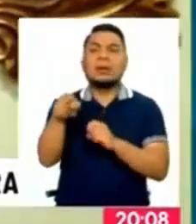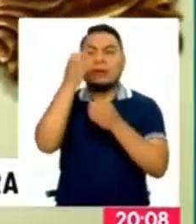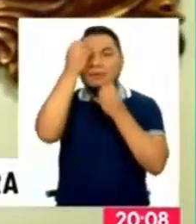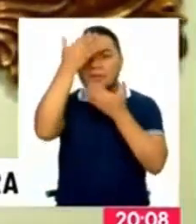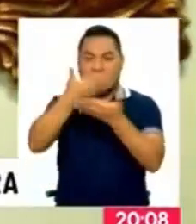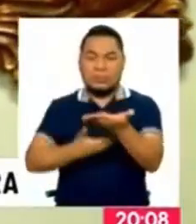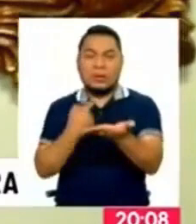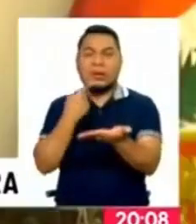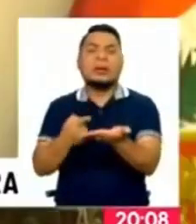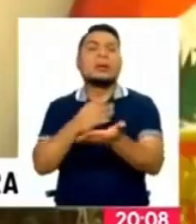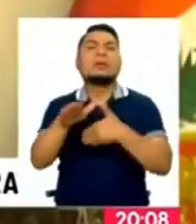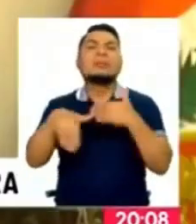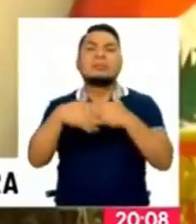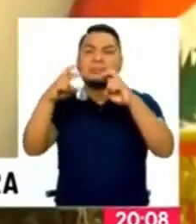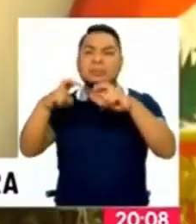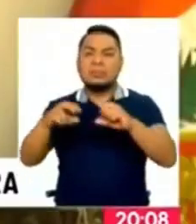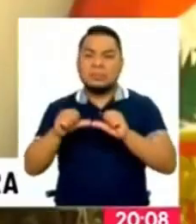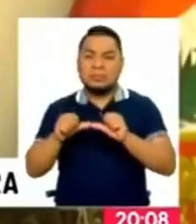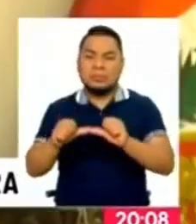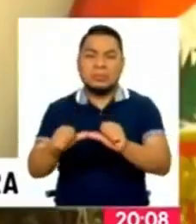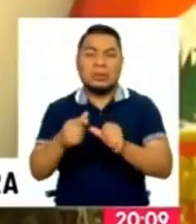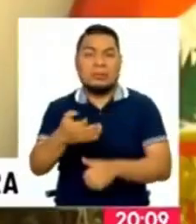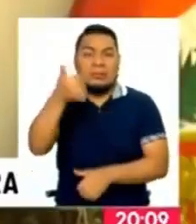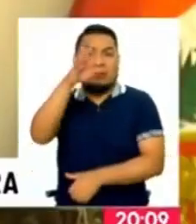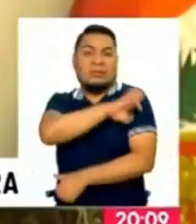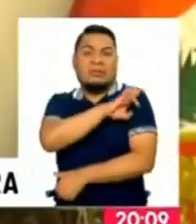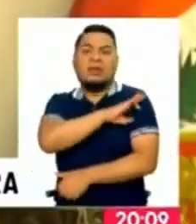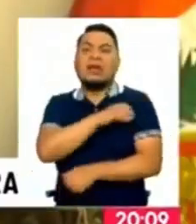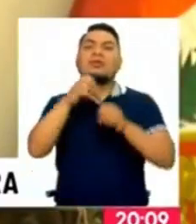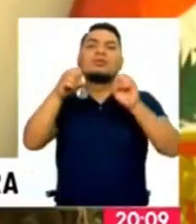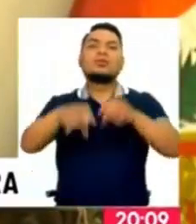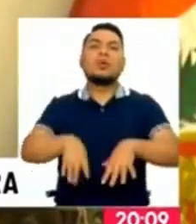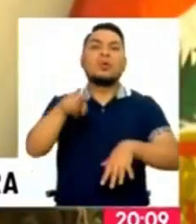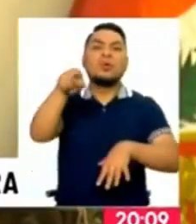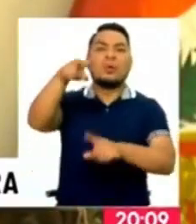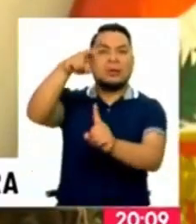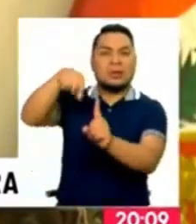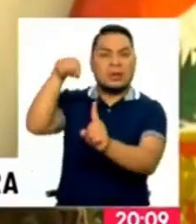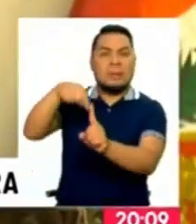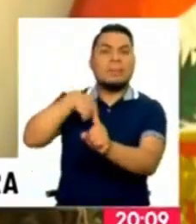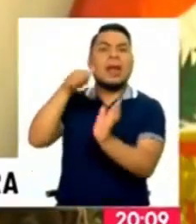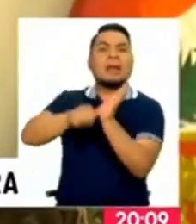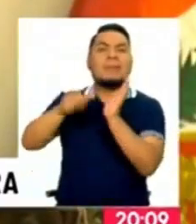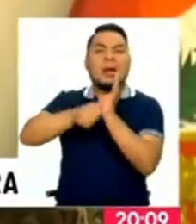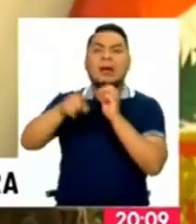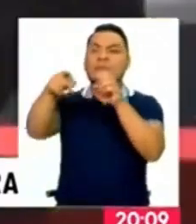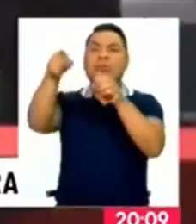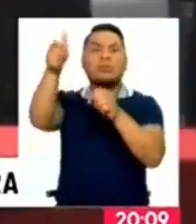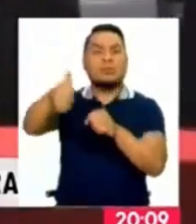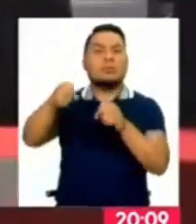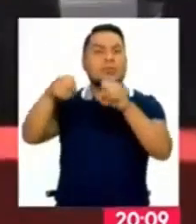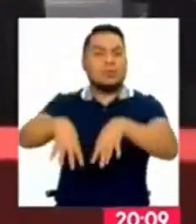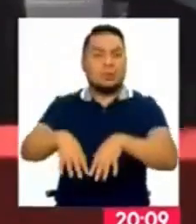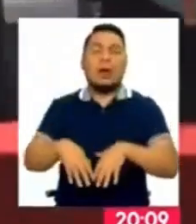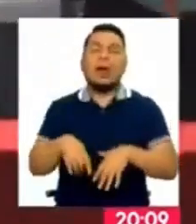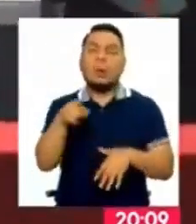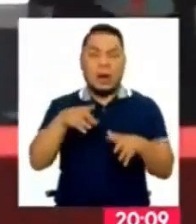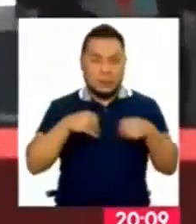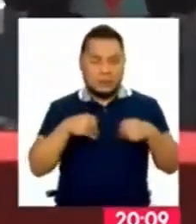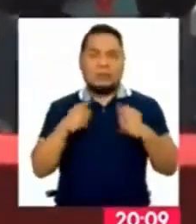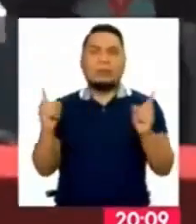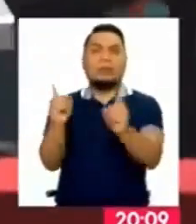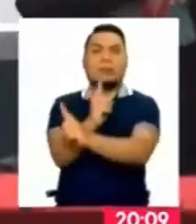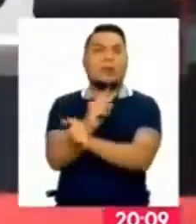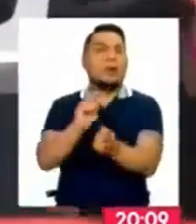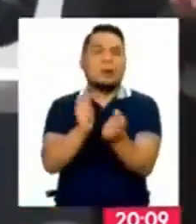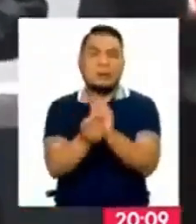el 2012 fue su último año de actividad en la policía luego de haber sido pasado al retiro por renovación de cuadros